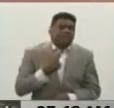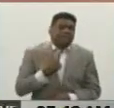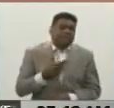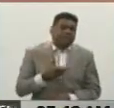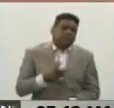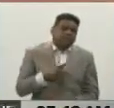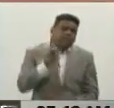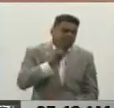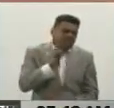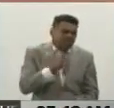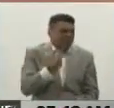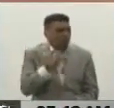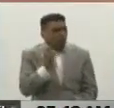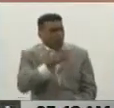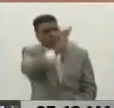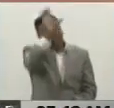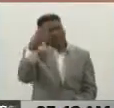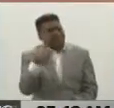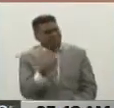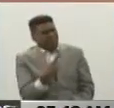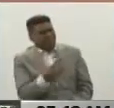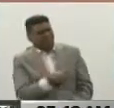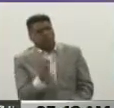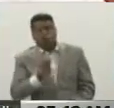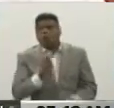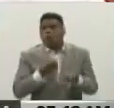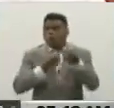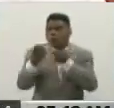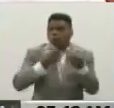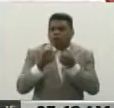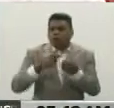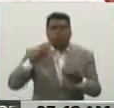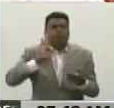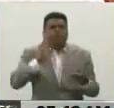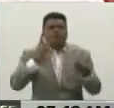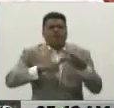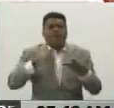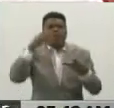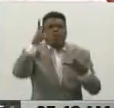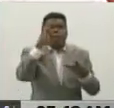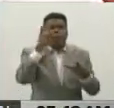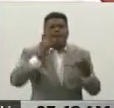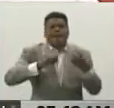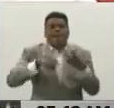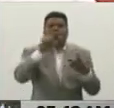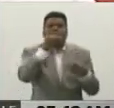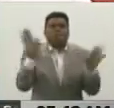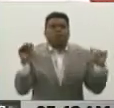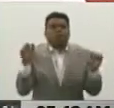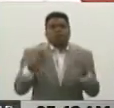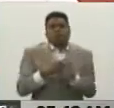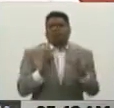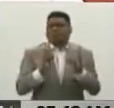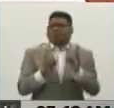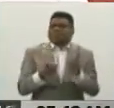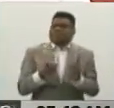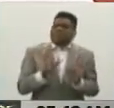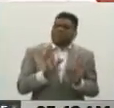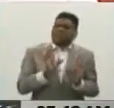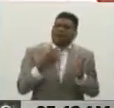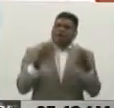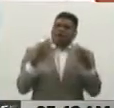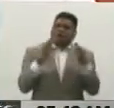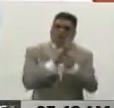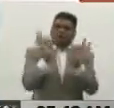¿no? Uh-huh. El control de las redes sociales es un evento que se da de manera natural.